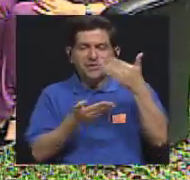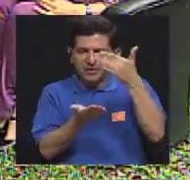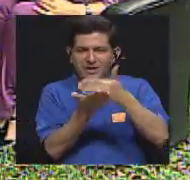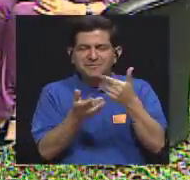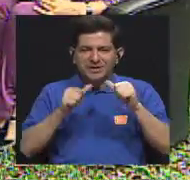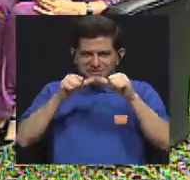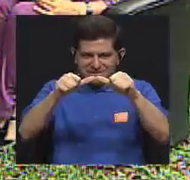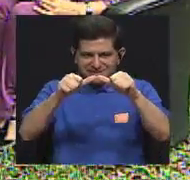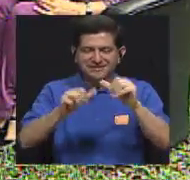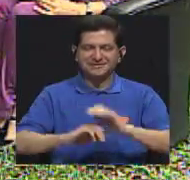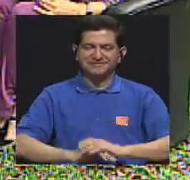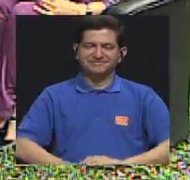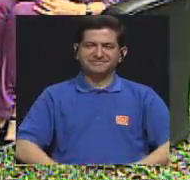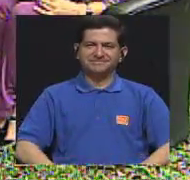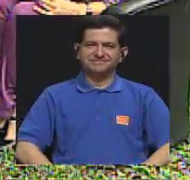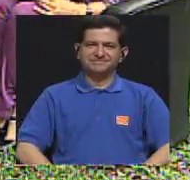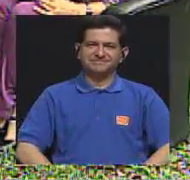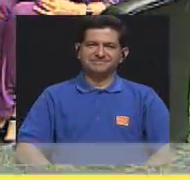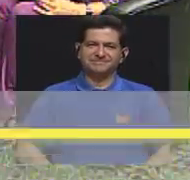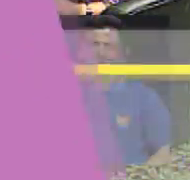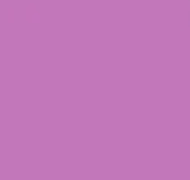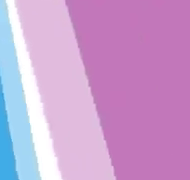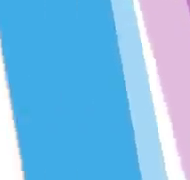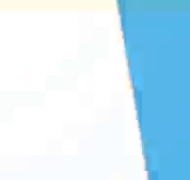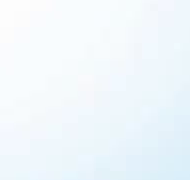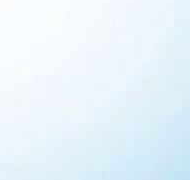corte. Quédese con nosotros.